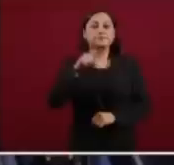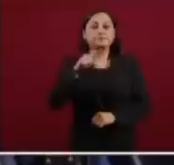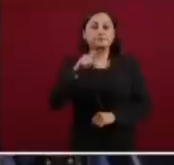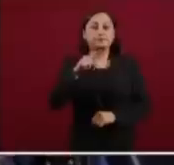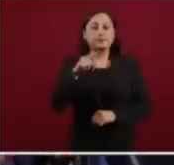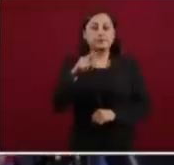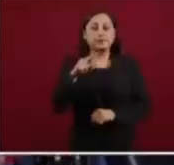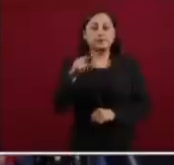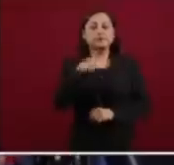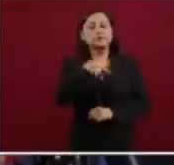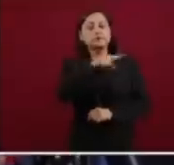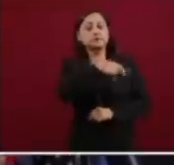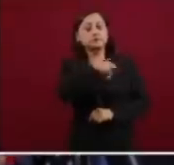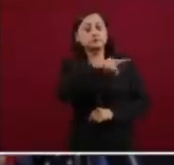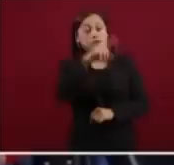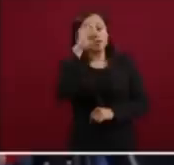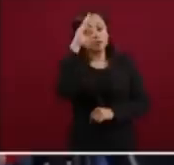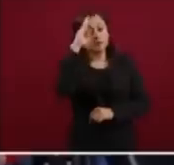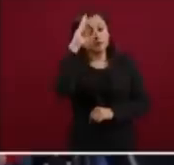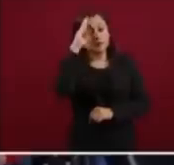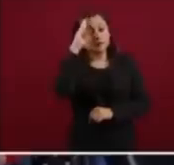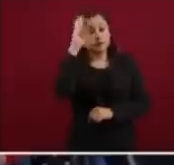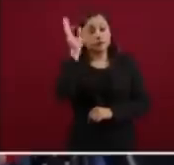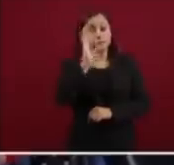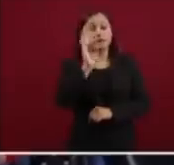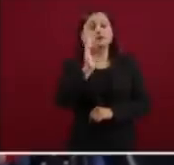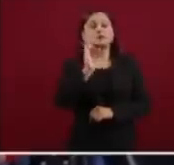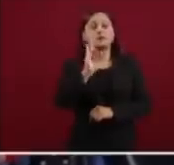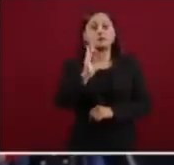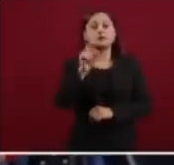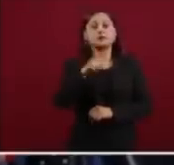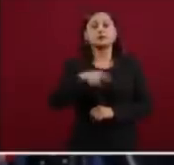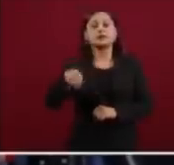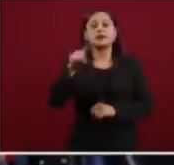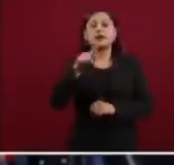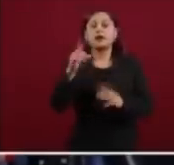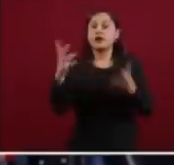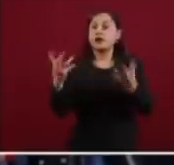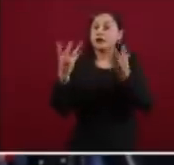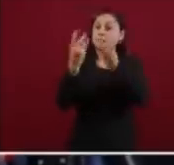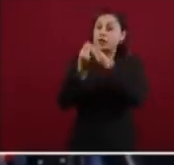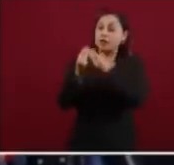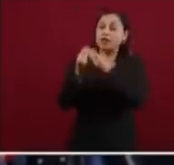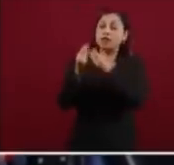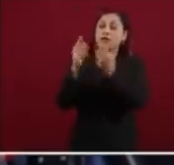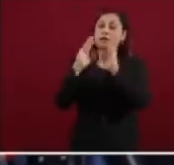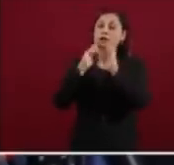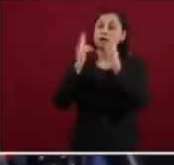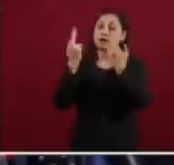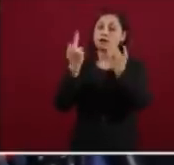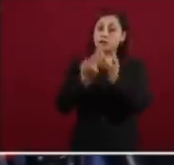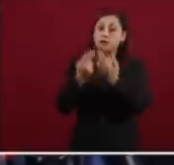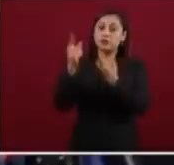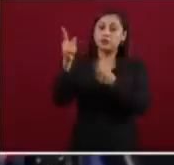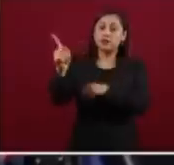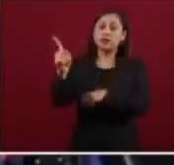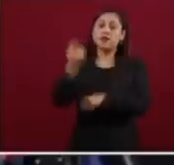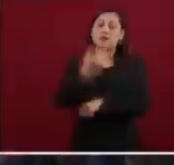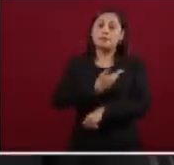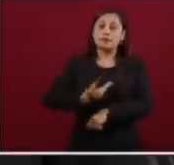contempla reunirse con con el presidente electo y presidente reelecto